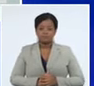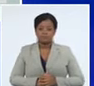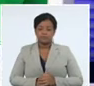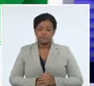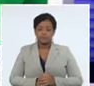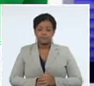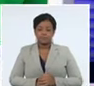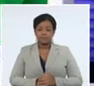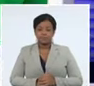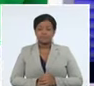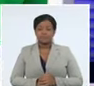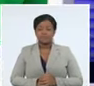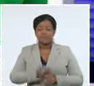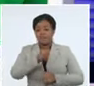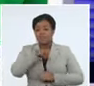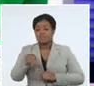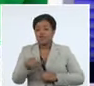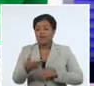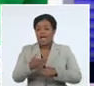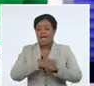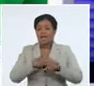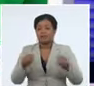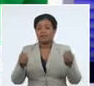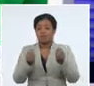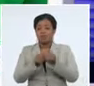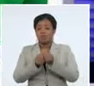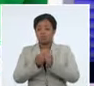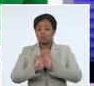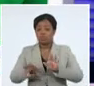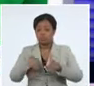Contactos de casos confirmados, el